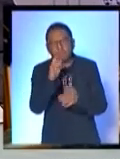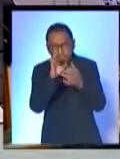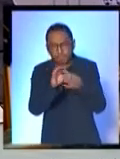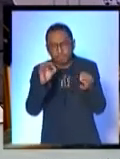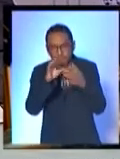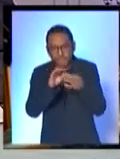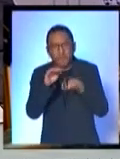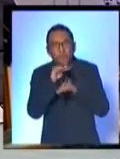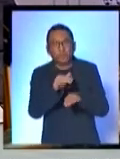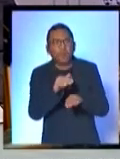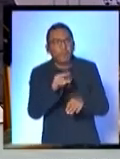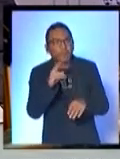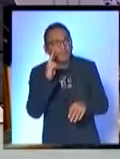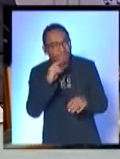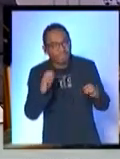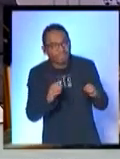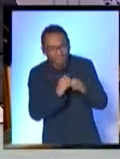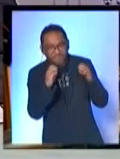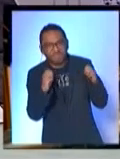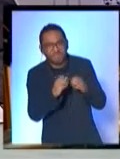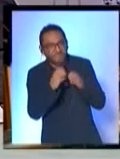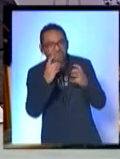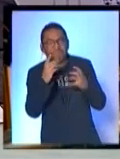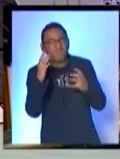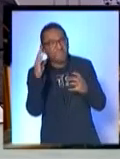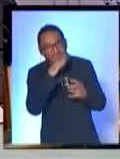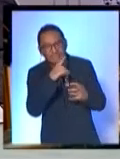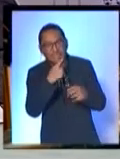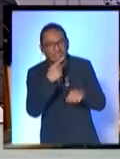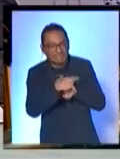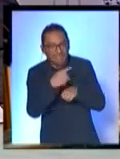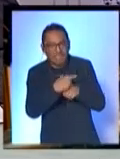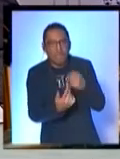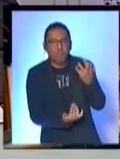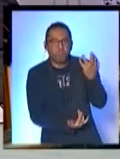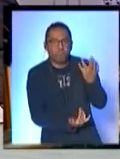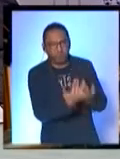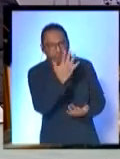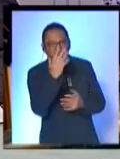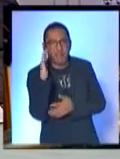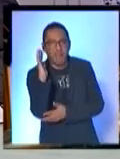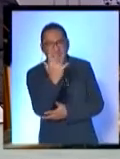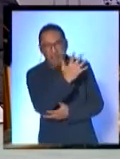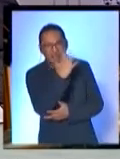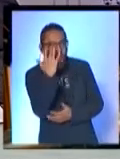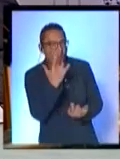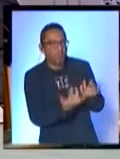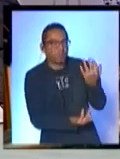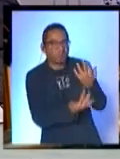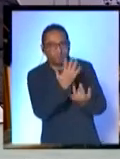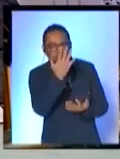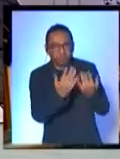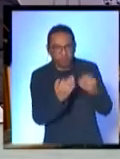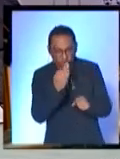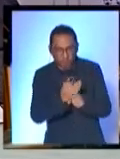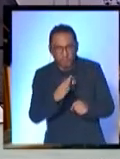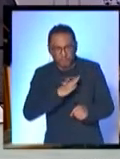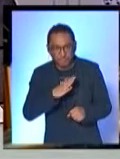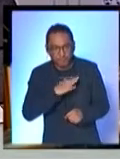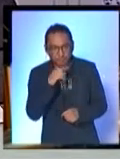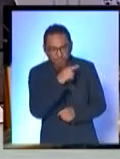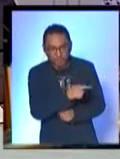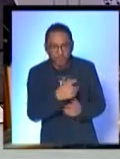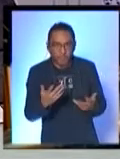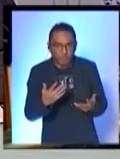esta contingencia, desafortunadamente por los incendios forestales que se desarrollan en este punto de la